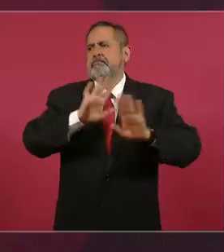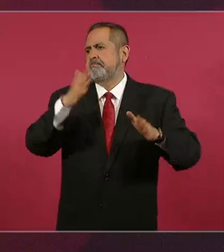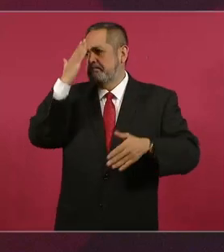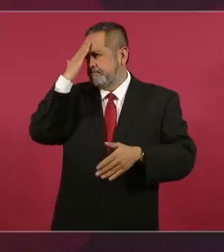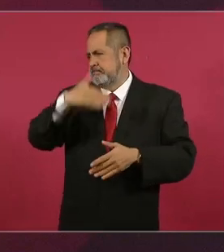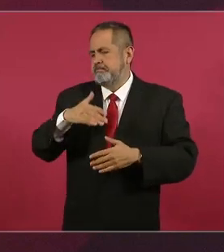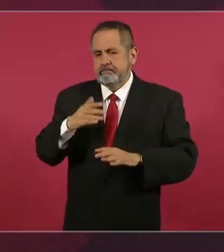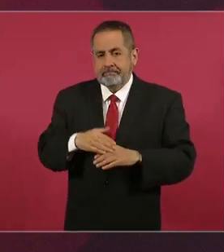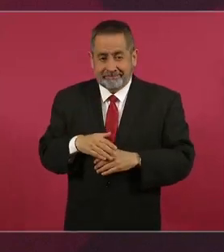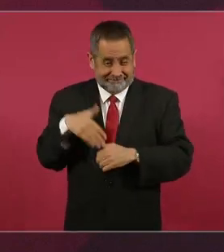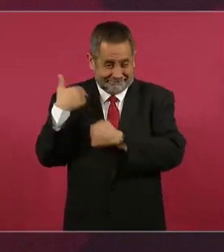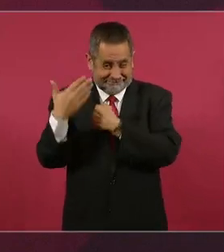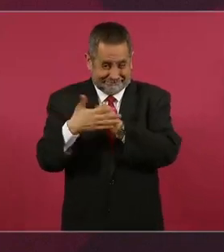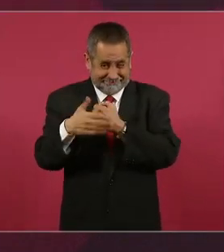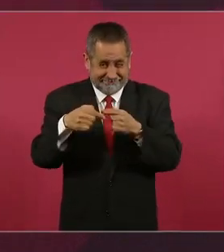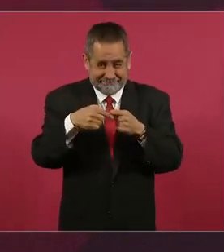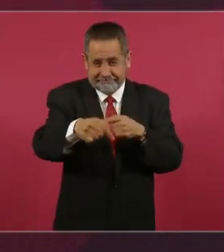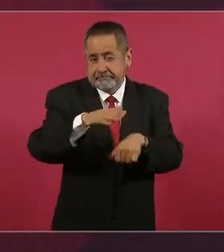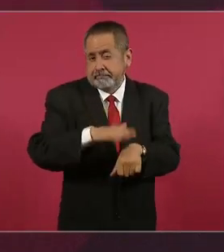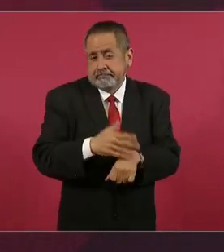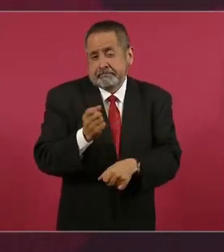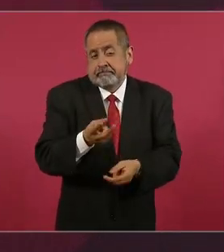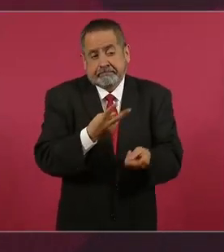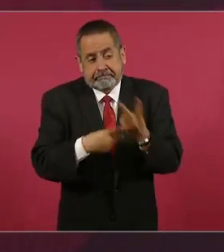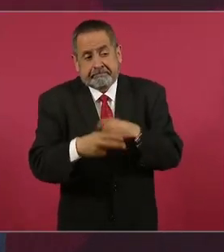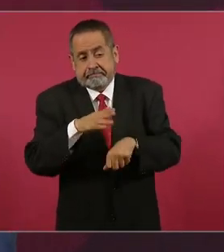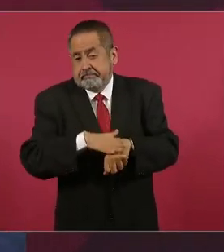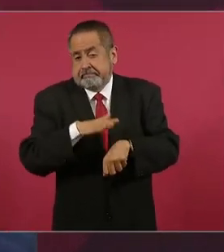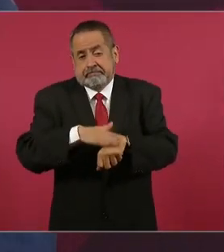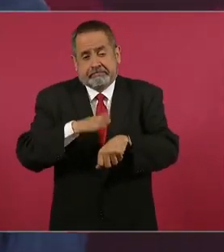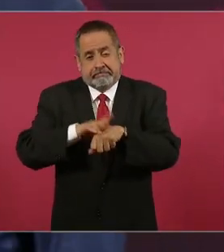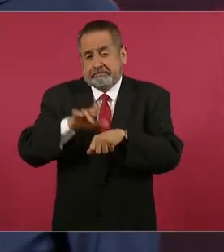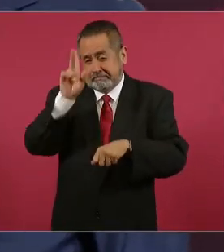a intensificar, ¿no?, el manejo